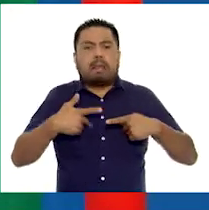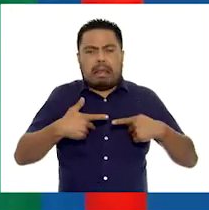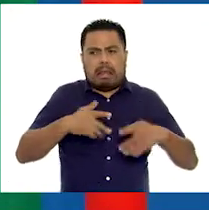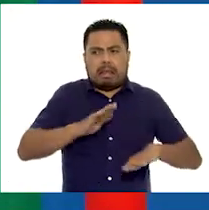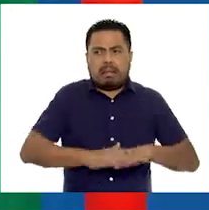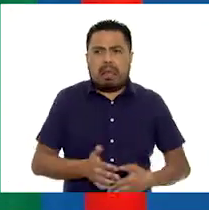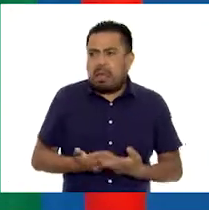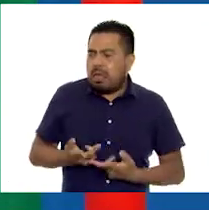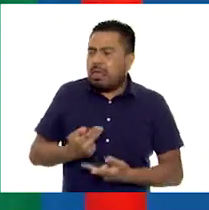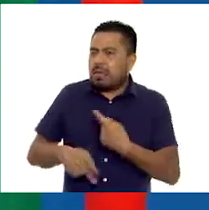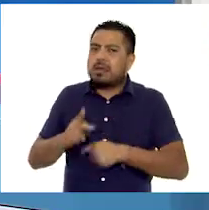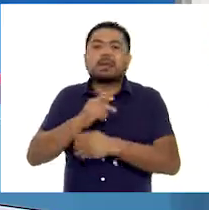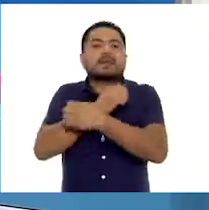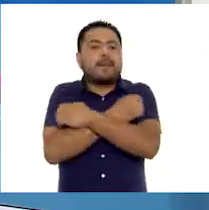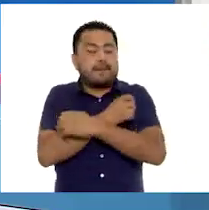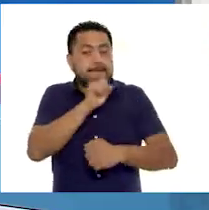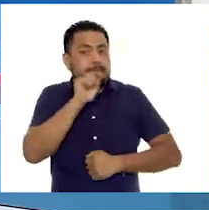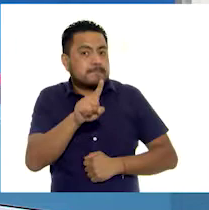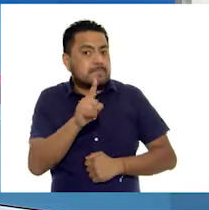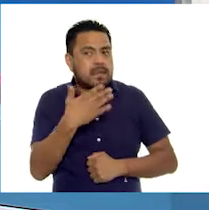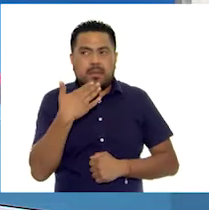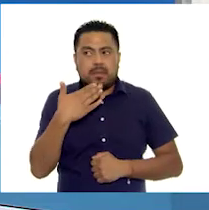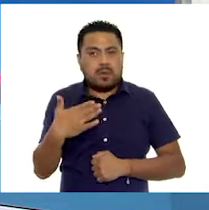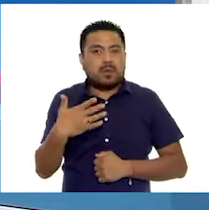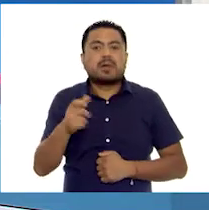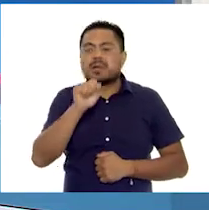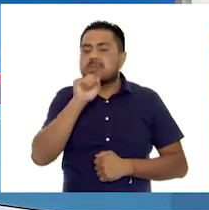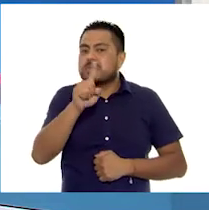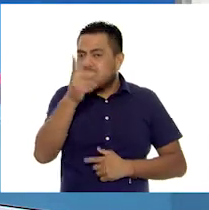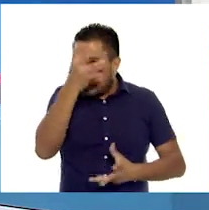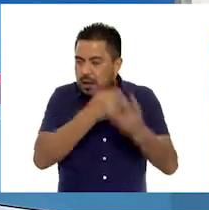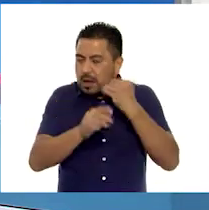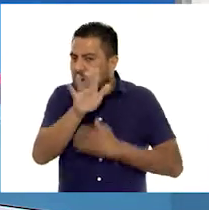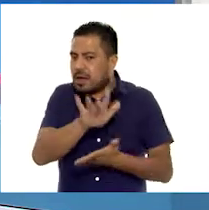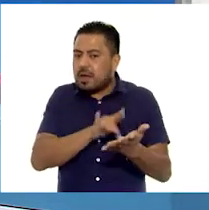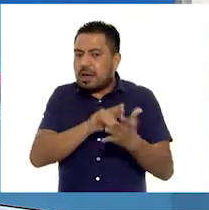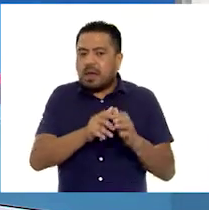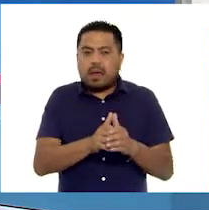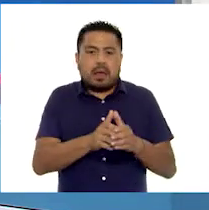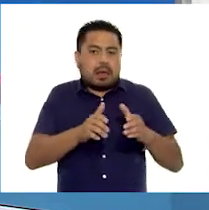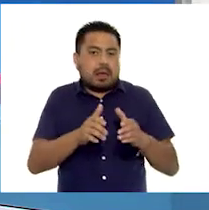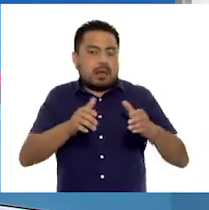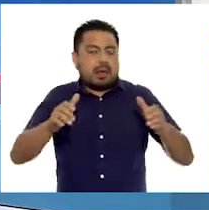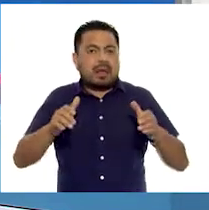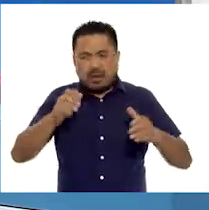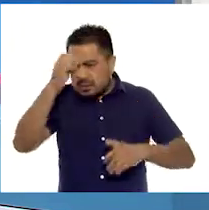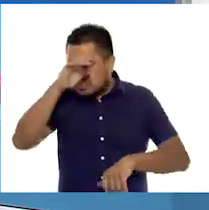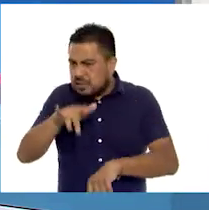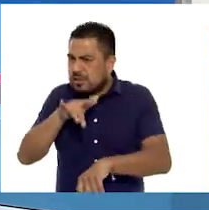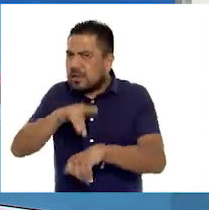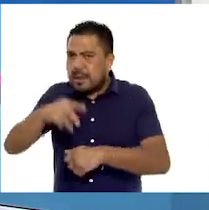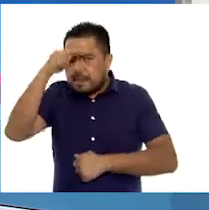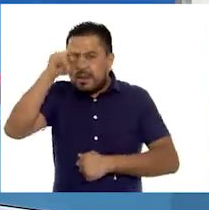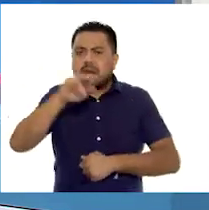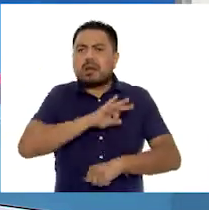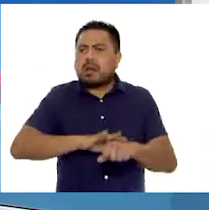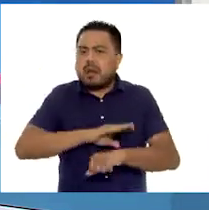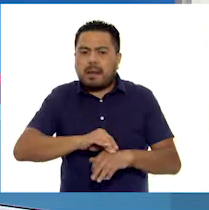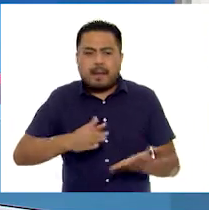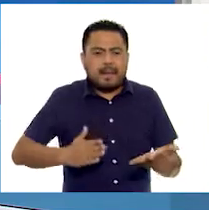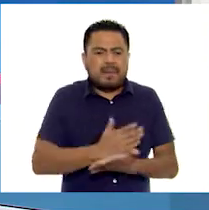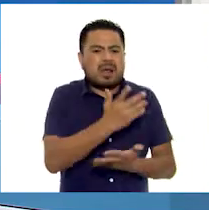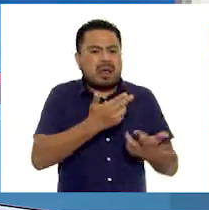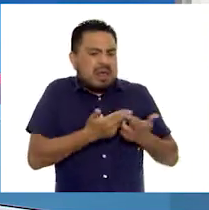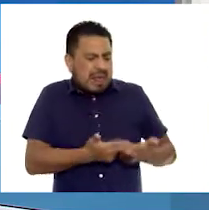y la educación muy bien también aprendimos que el crecimiento económico que experimentó méxico le permitió alcanzar una prosperidad